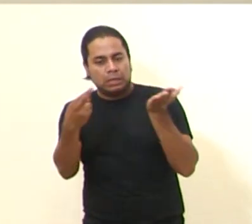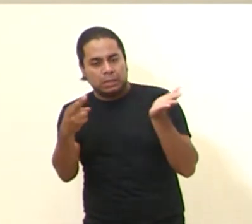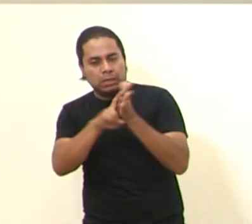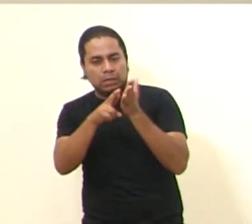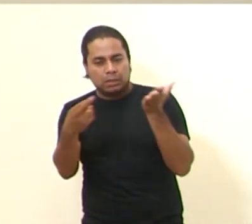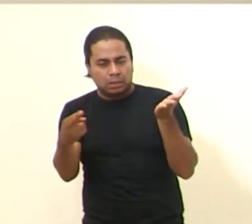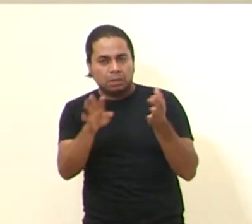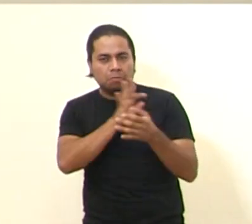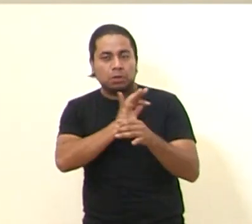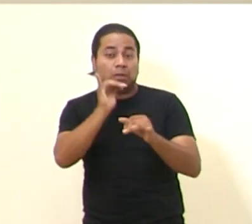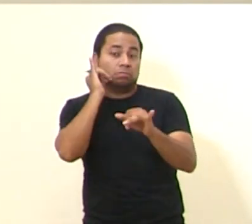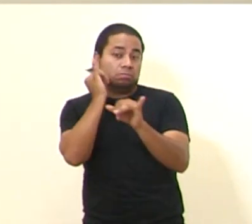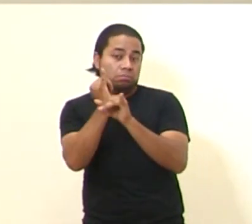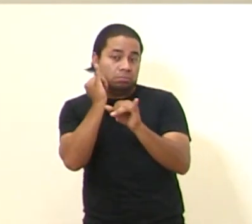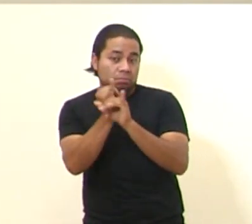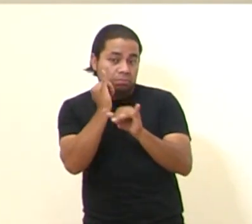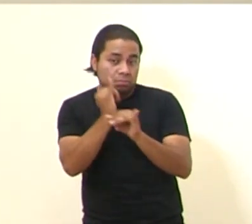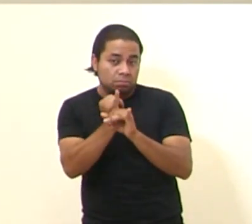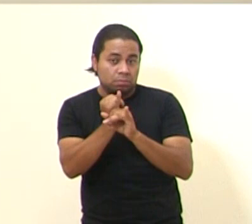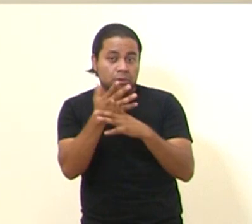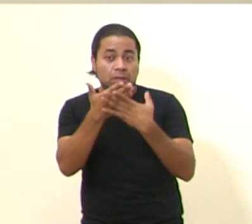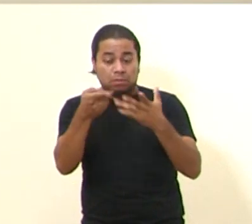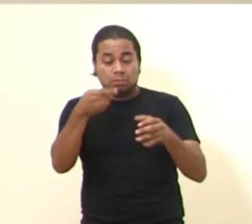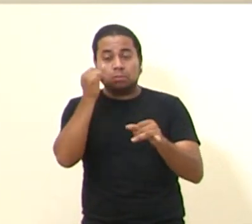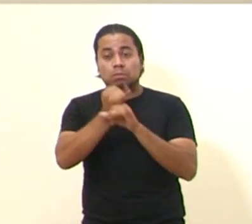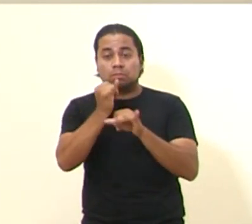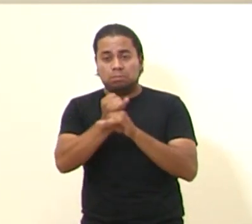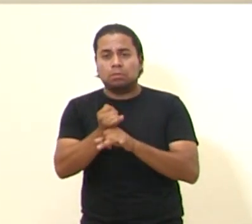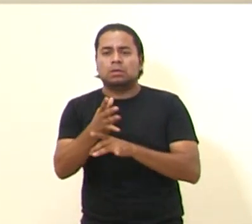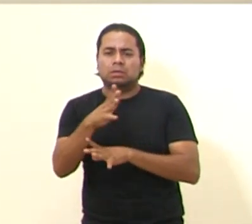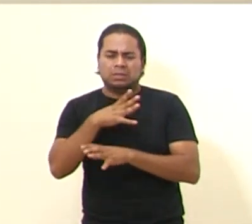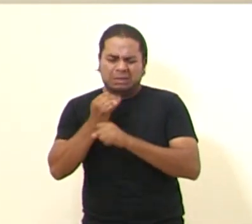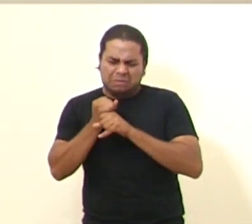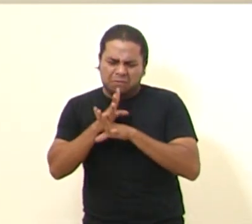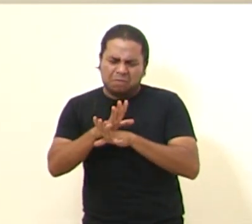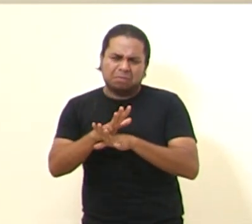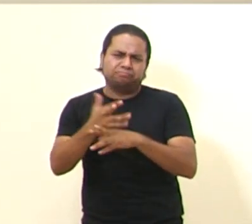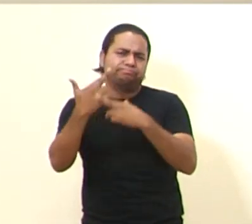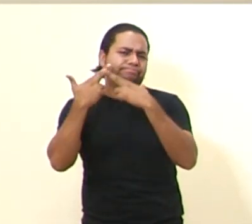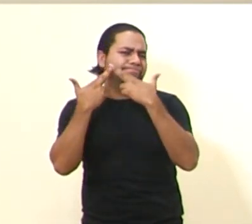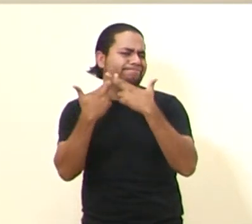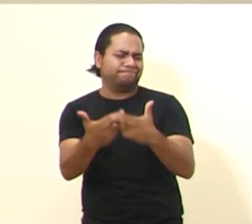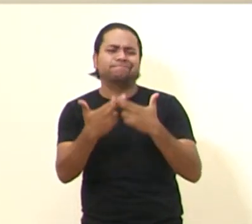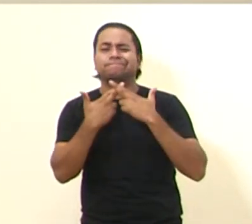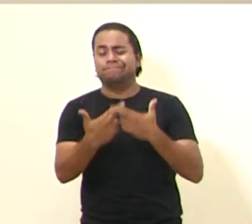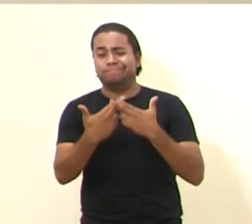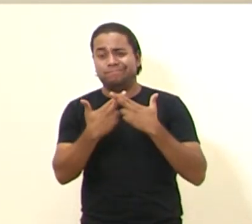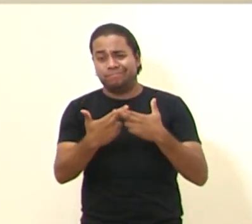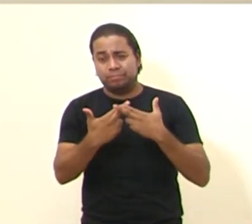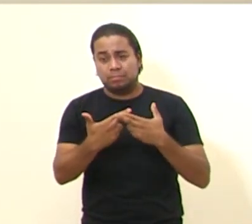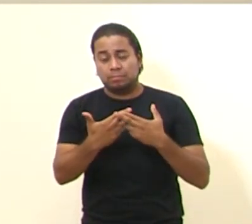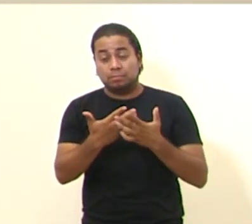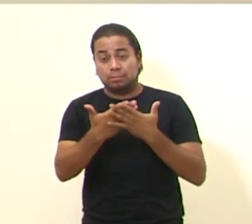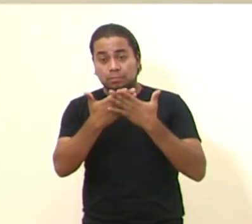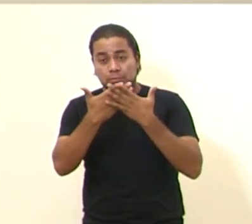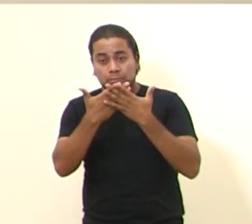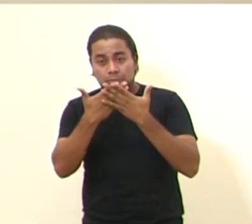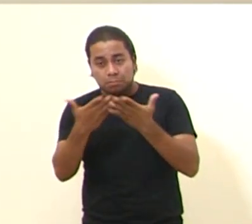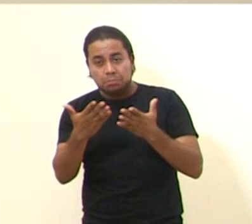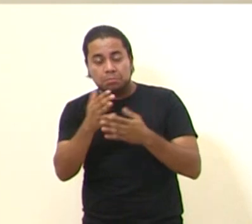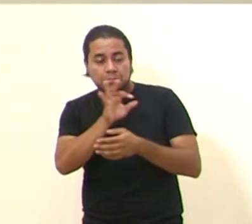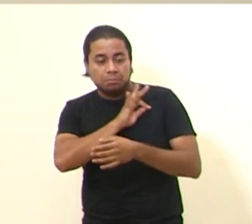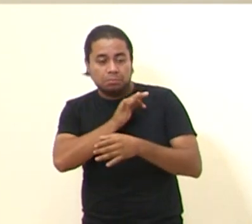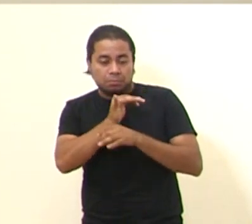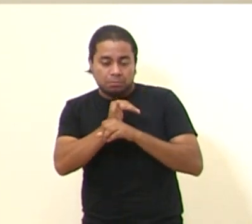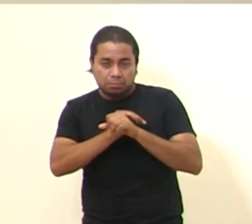puede ser a través del Internet. Actualmente el Internet nos da mucha información. Entonces, el siguiente paso es buscar